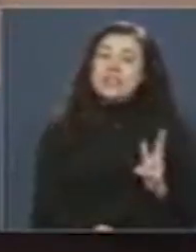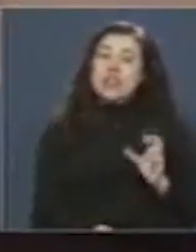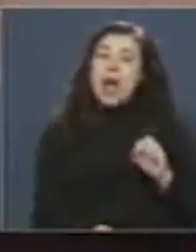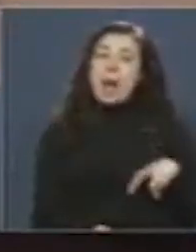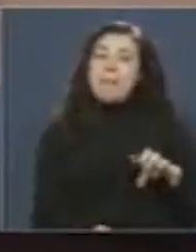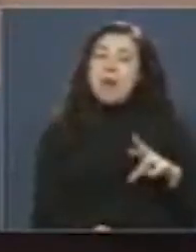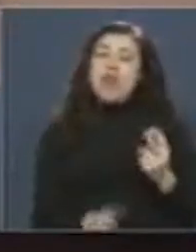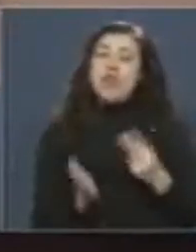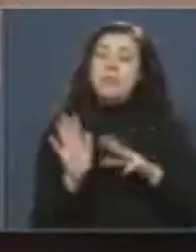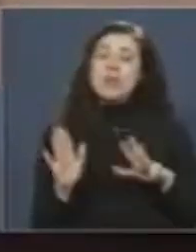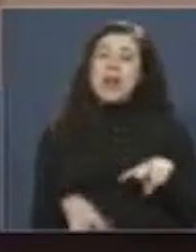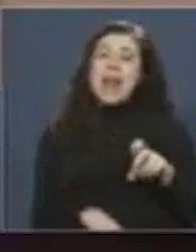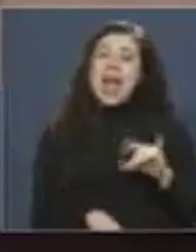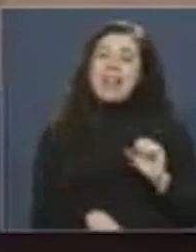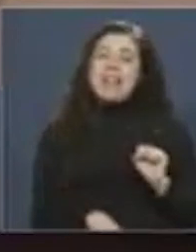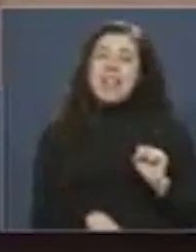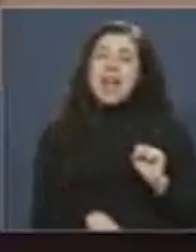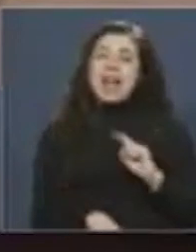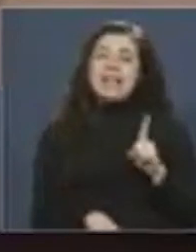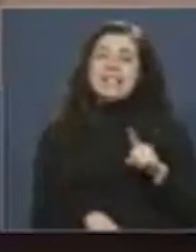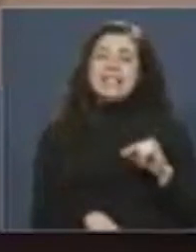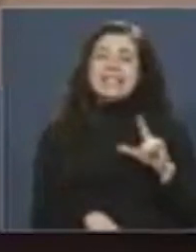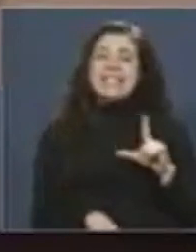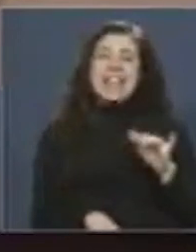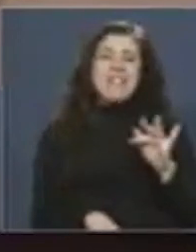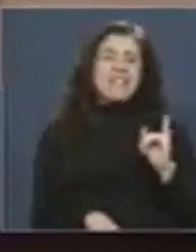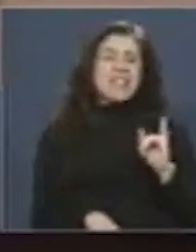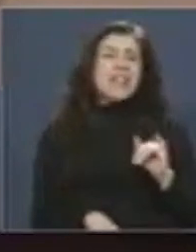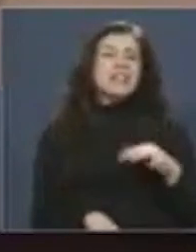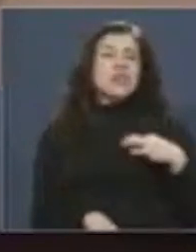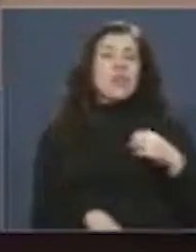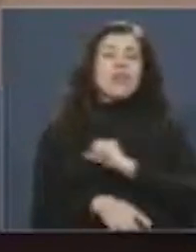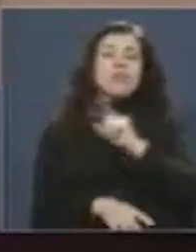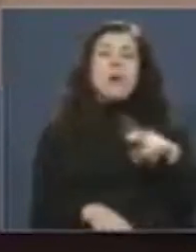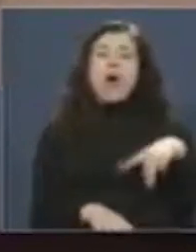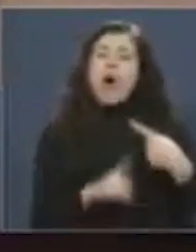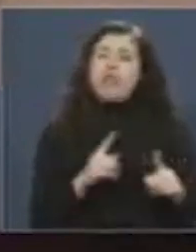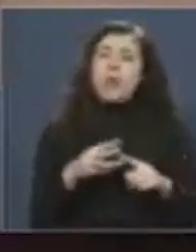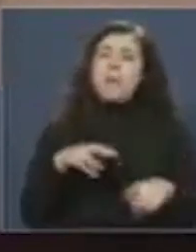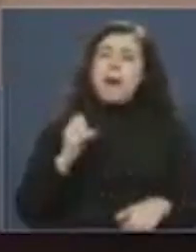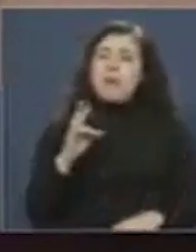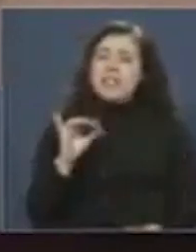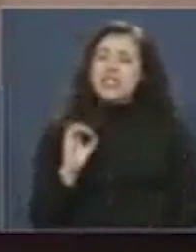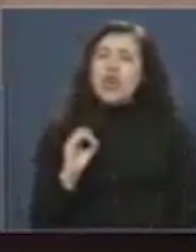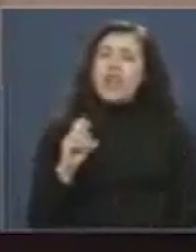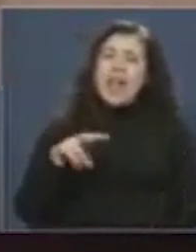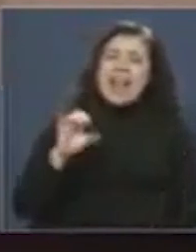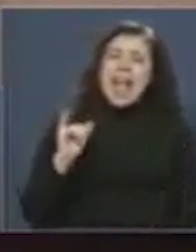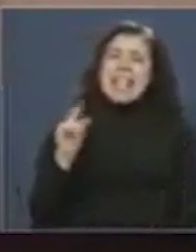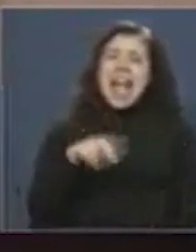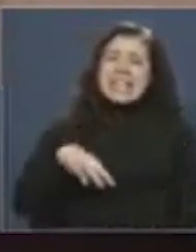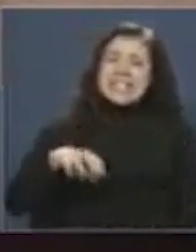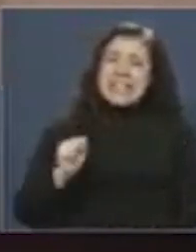en el 2009 Nadia Silji fue deportada, ciudadana chilena, Mauricio Abugoch, Danea Wolf, Yasna